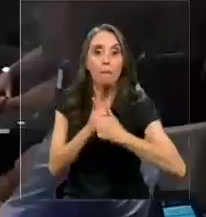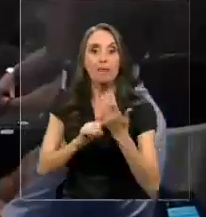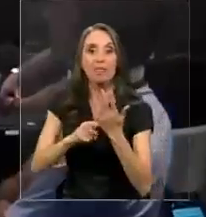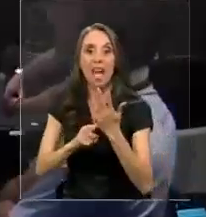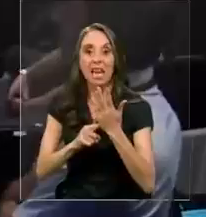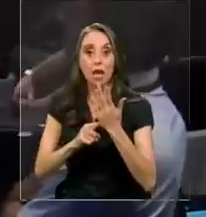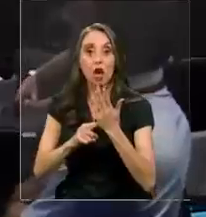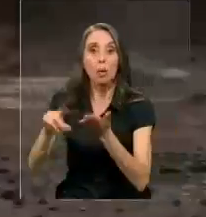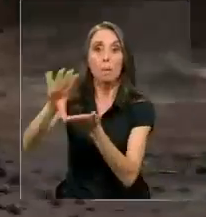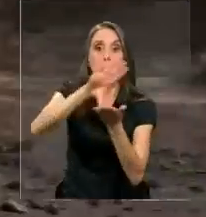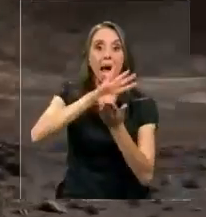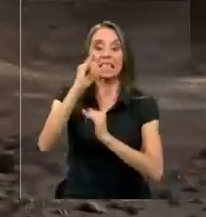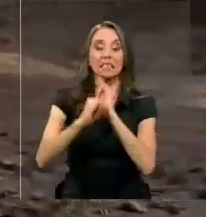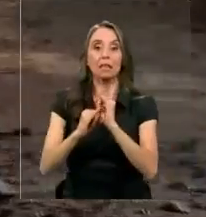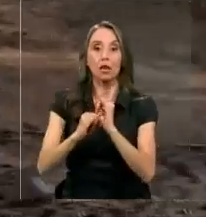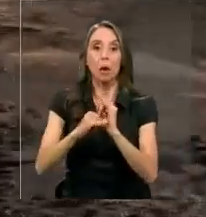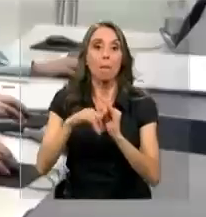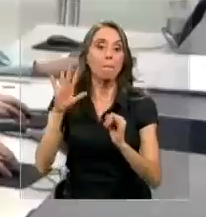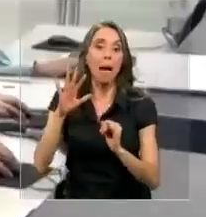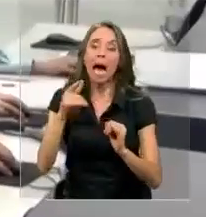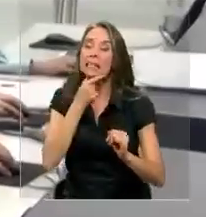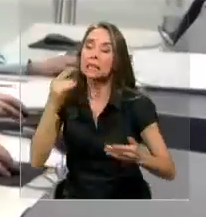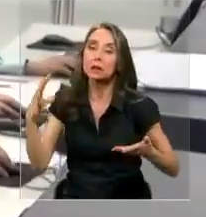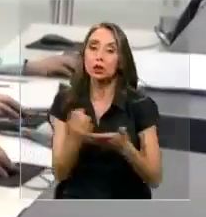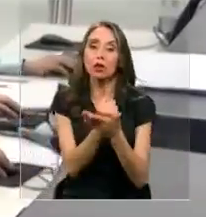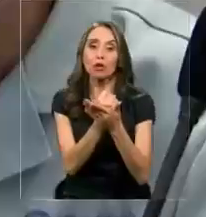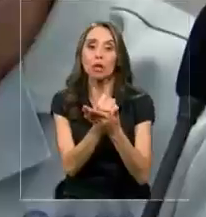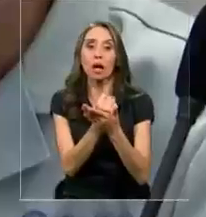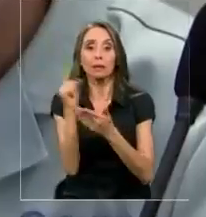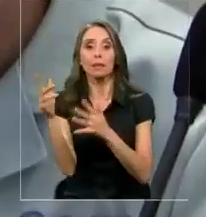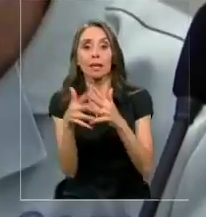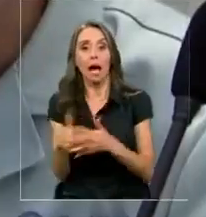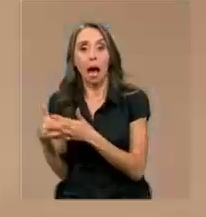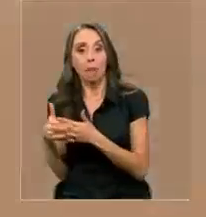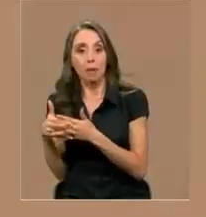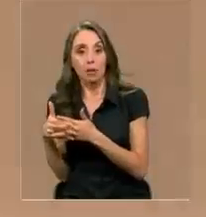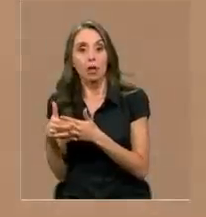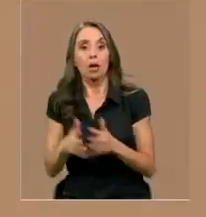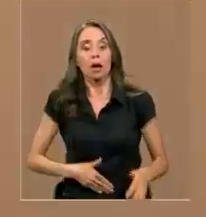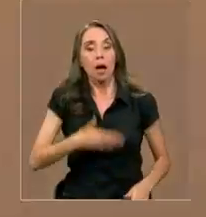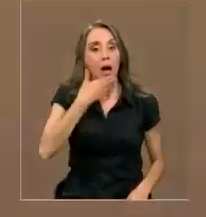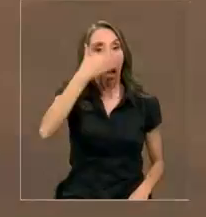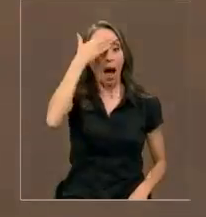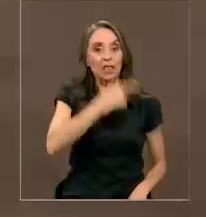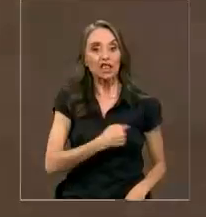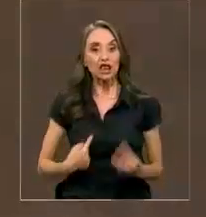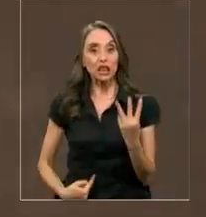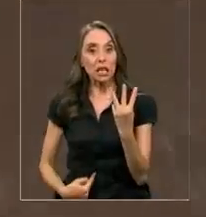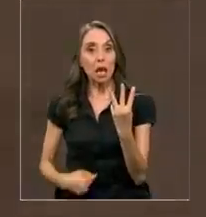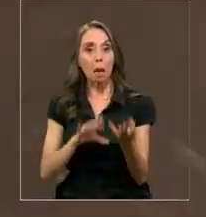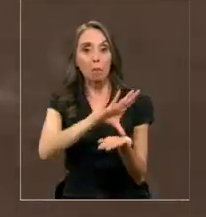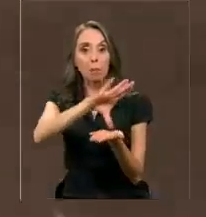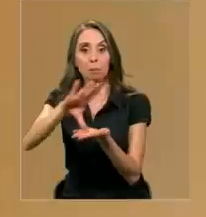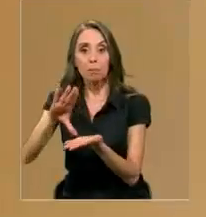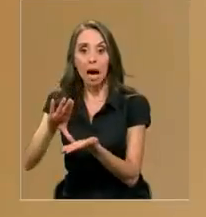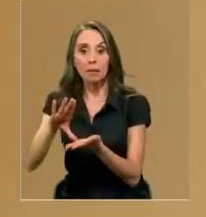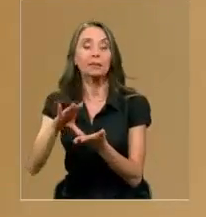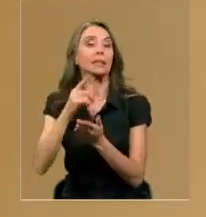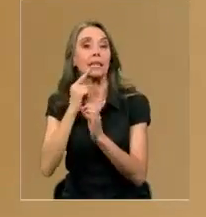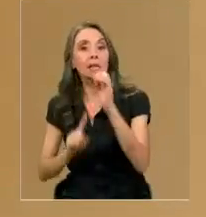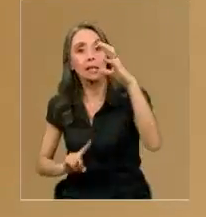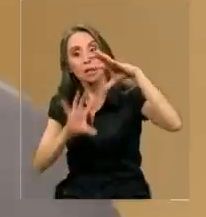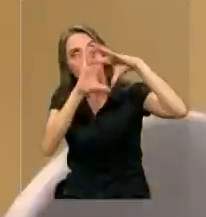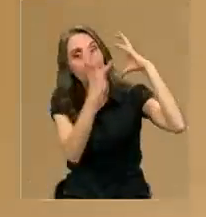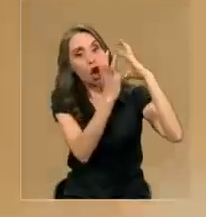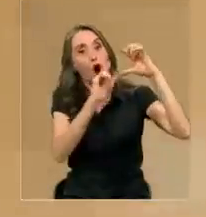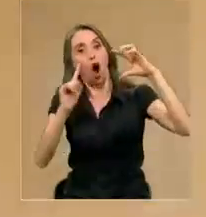tecnológica internacional más ambiciosa del último tiempo. Estados Unidos, Emiratos Árabes y China son parte del gran proyecto por